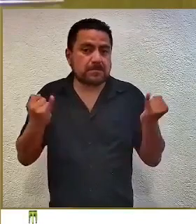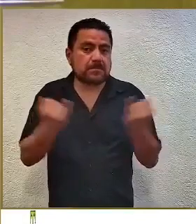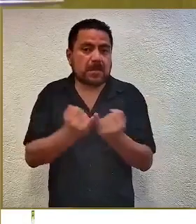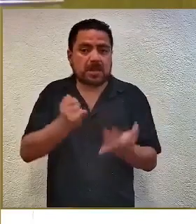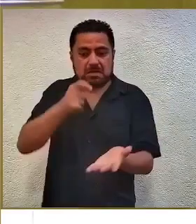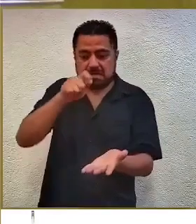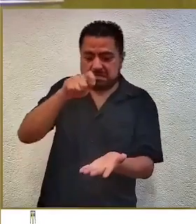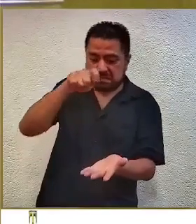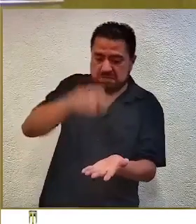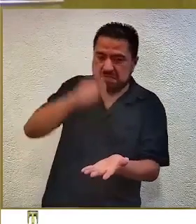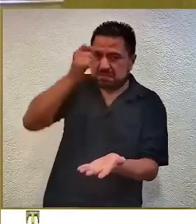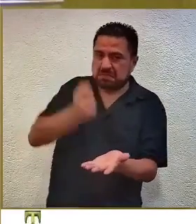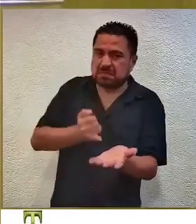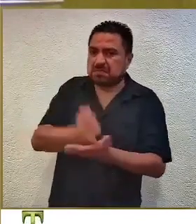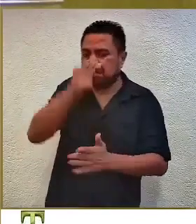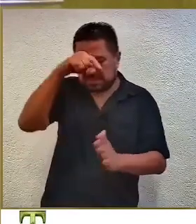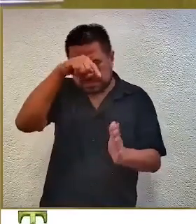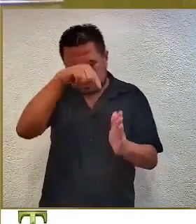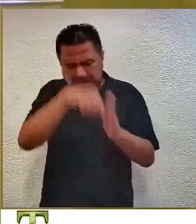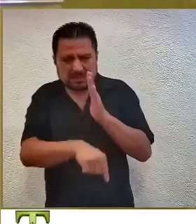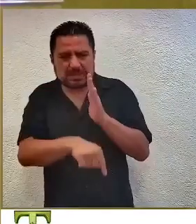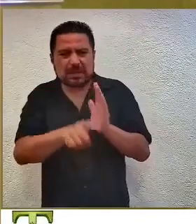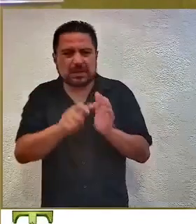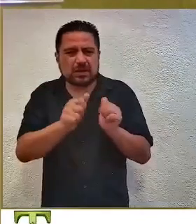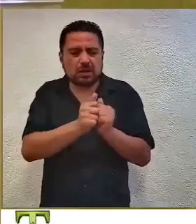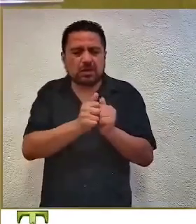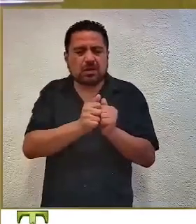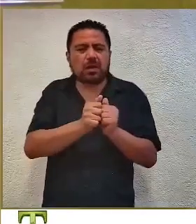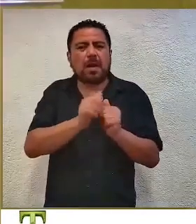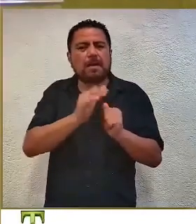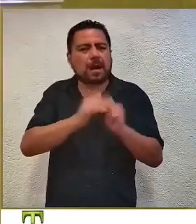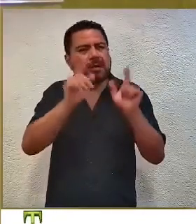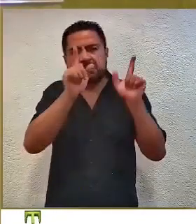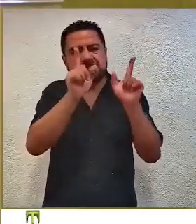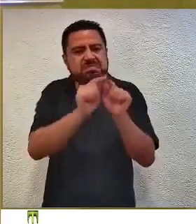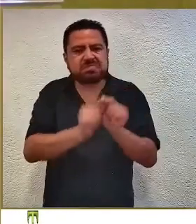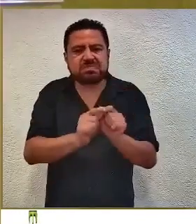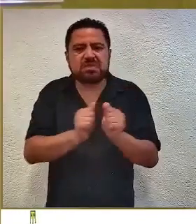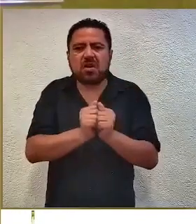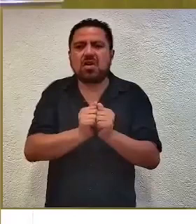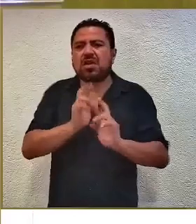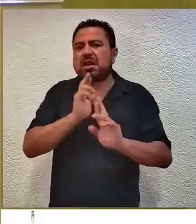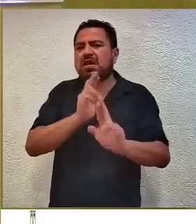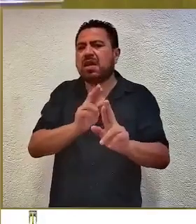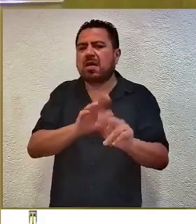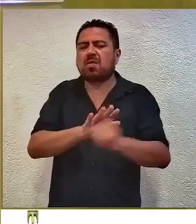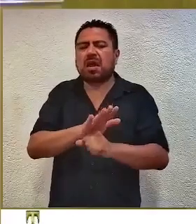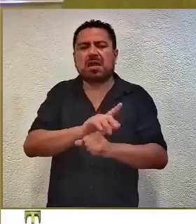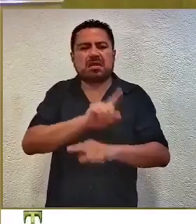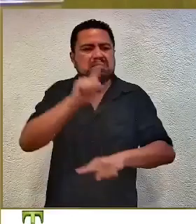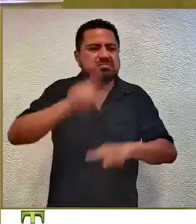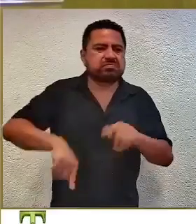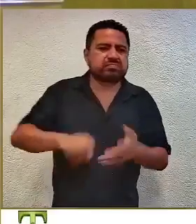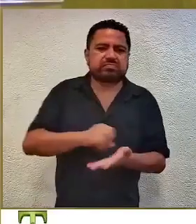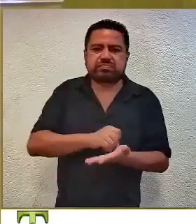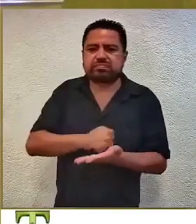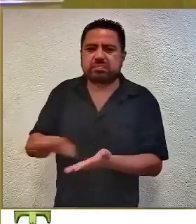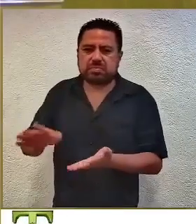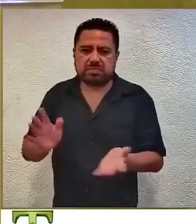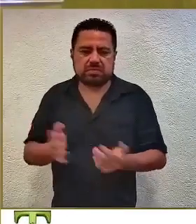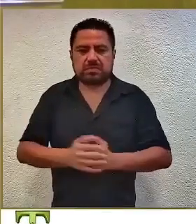sentencia de fondo. Al darse este supuesto, lo procedente es dar por concluido el procedimiento mediante una resolución de desechamiento del medio de impugnación.